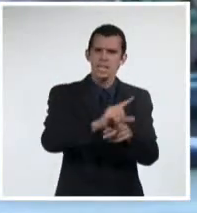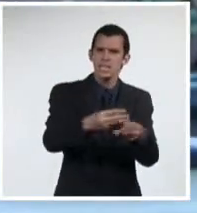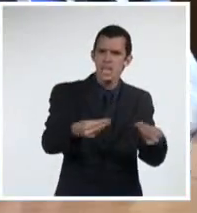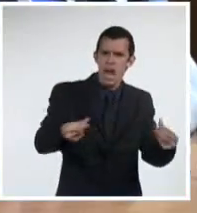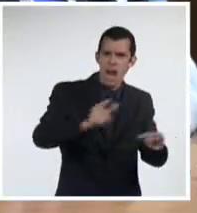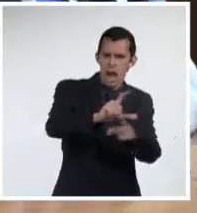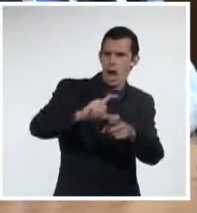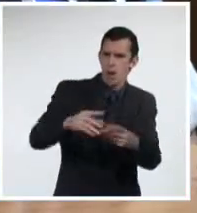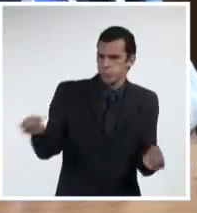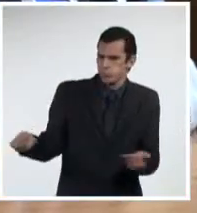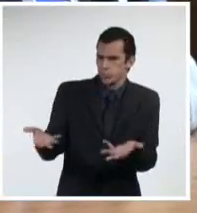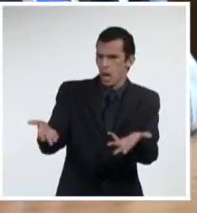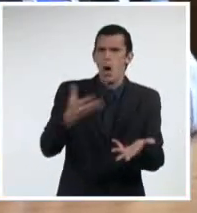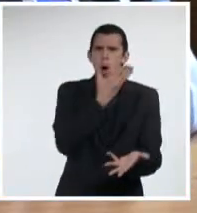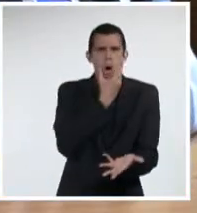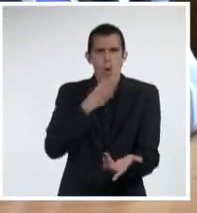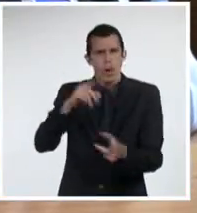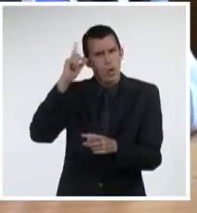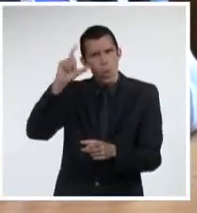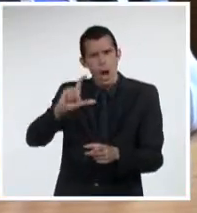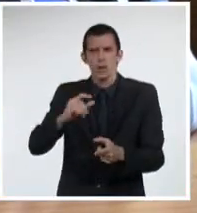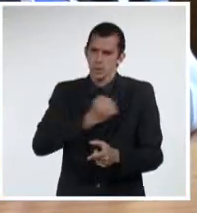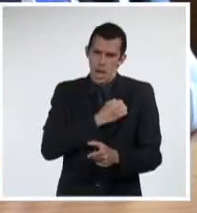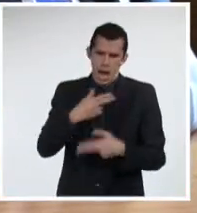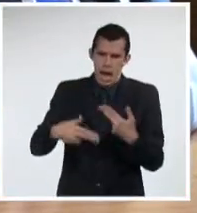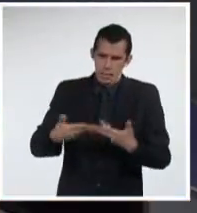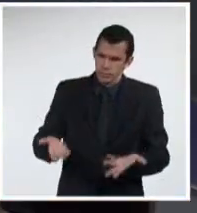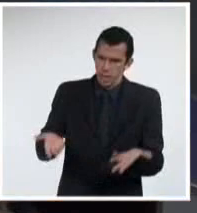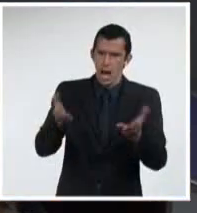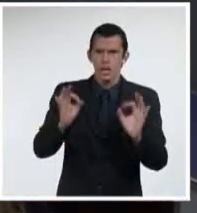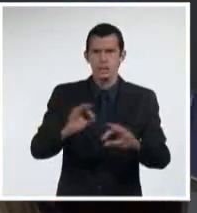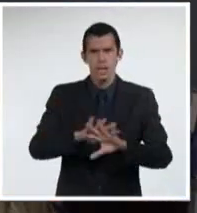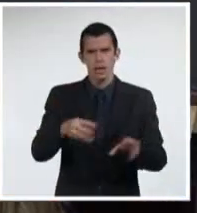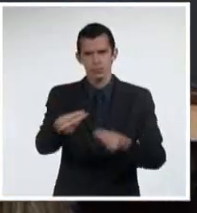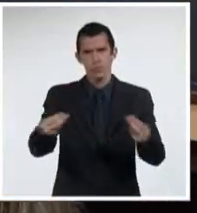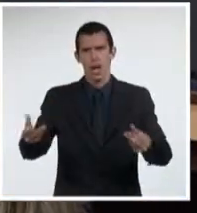fundamentalmente a jóvenes campesinos. Héctor Martínez, Sistema Informativo de la Televisión.